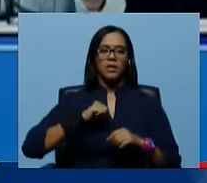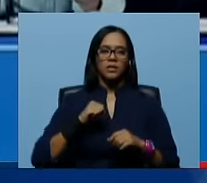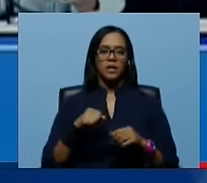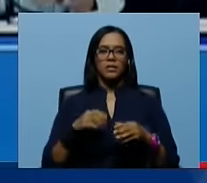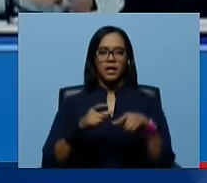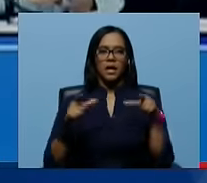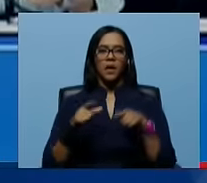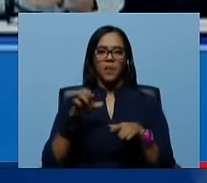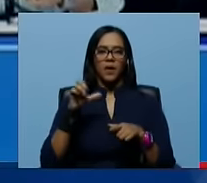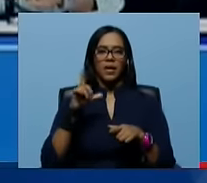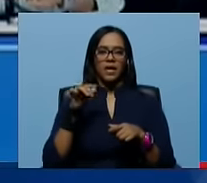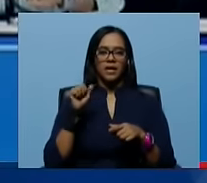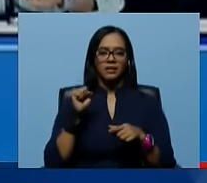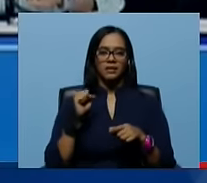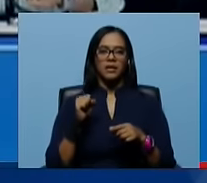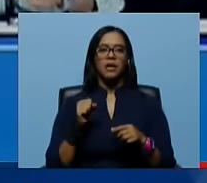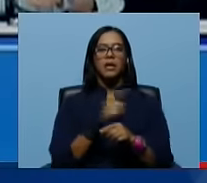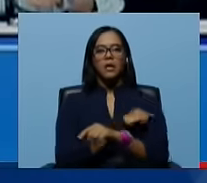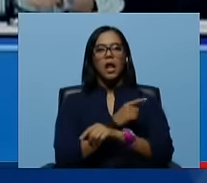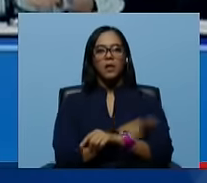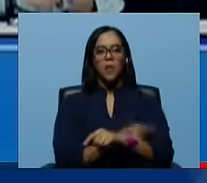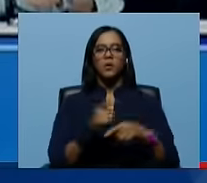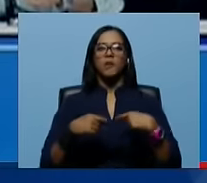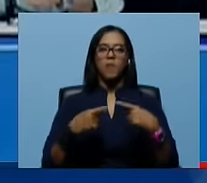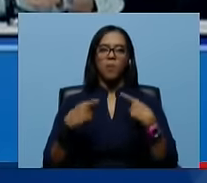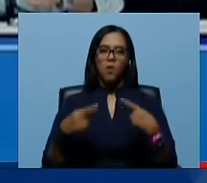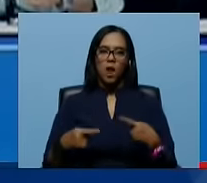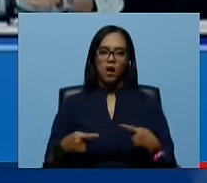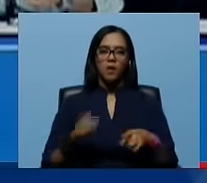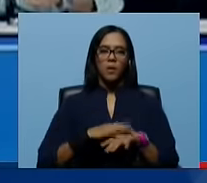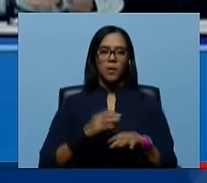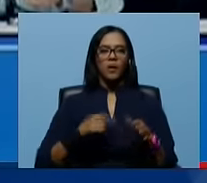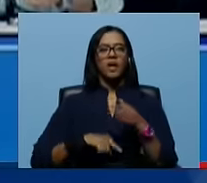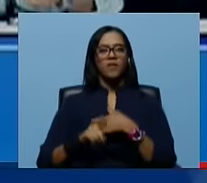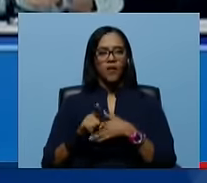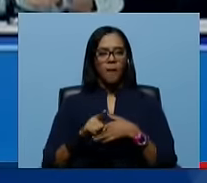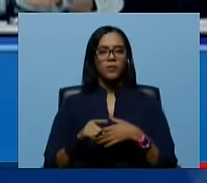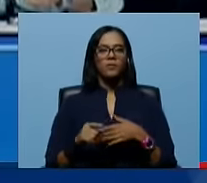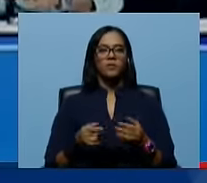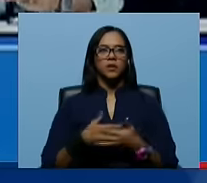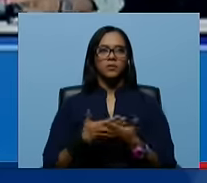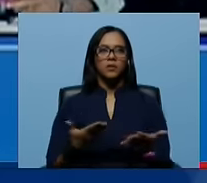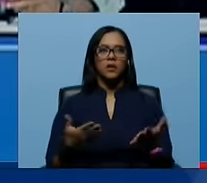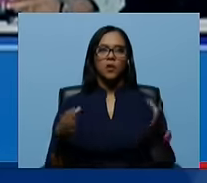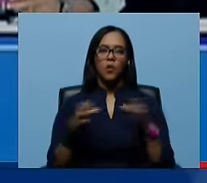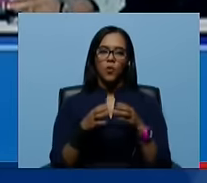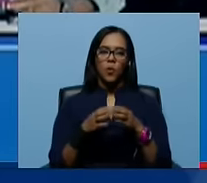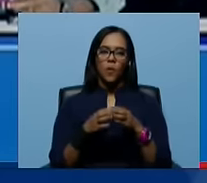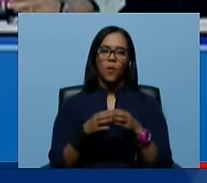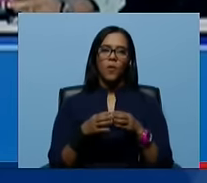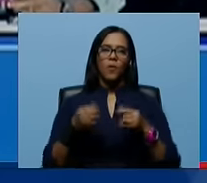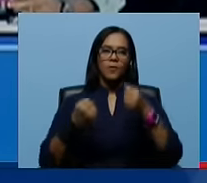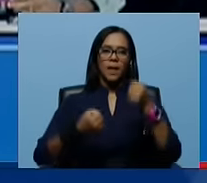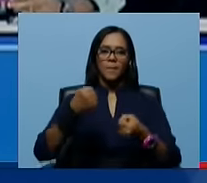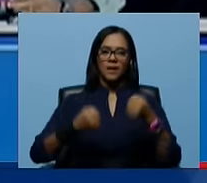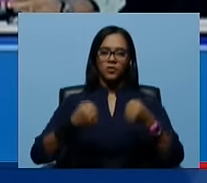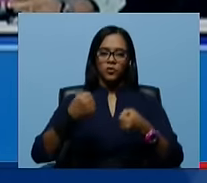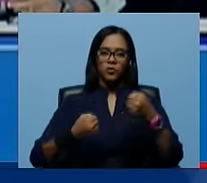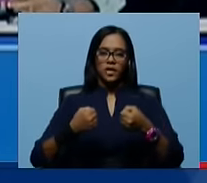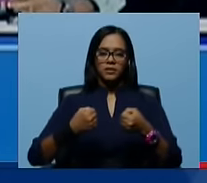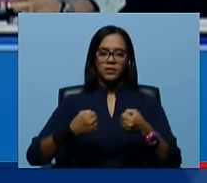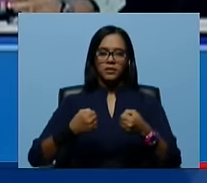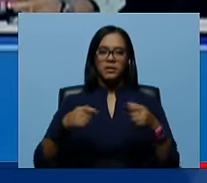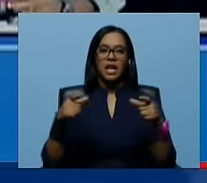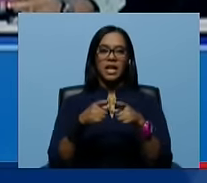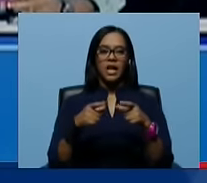Elías y el Poder Popular, porque vamos a proceder a entregar un conjunto de patrullas, de